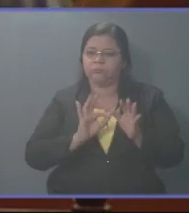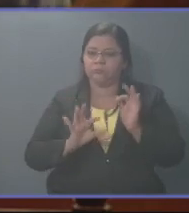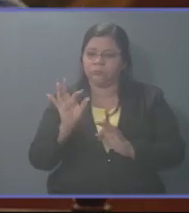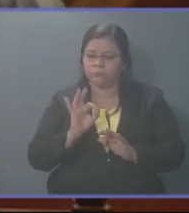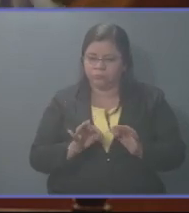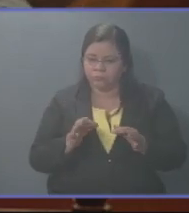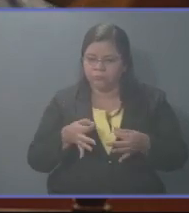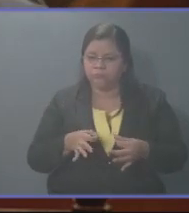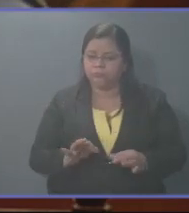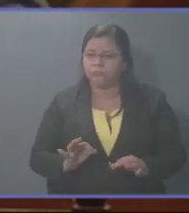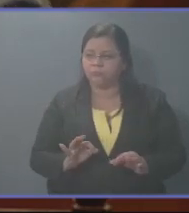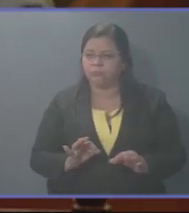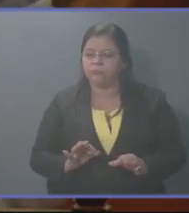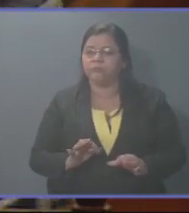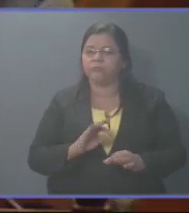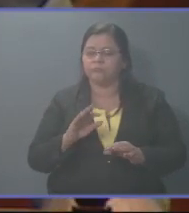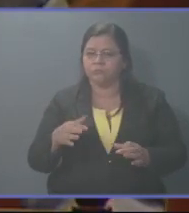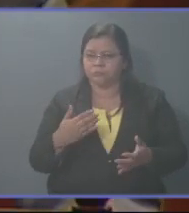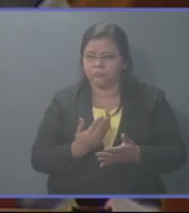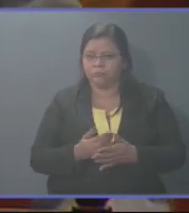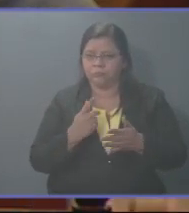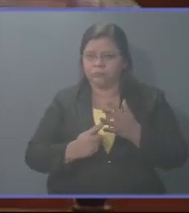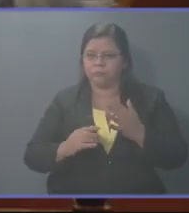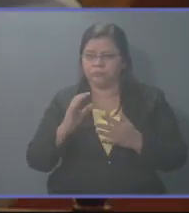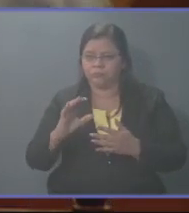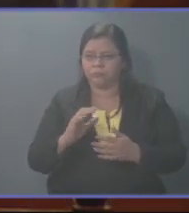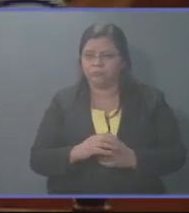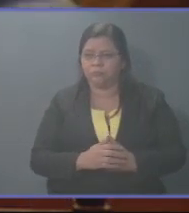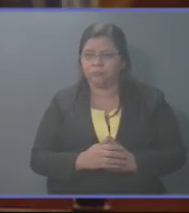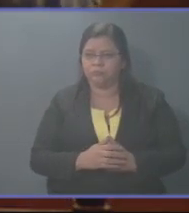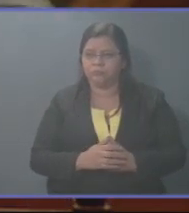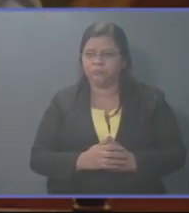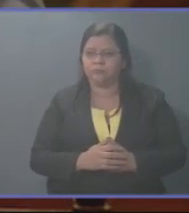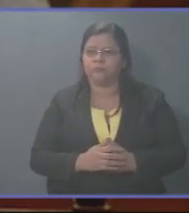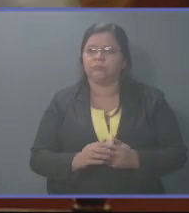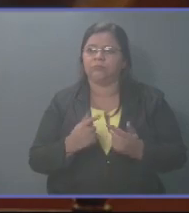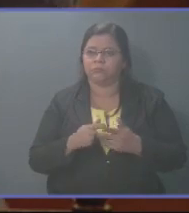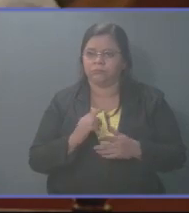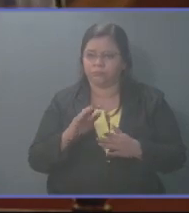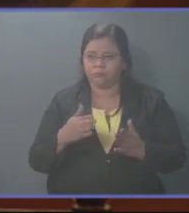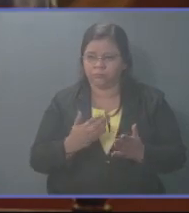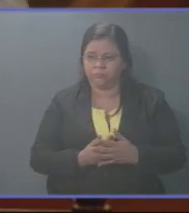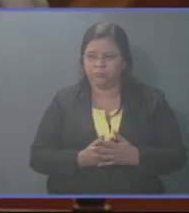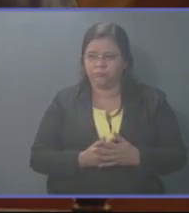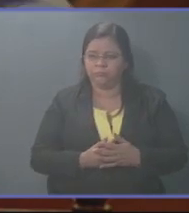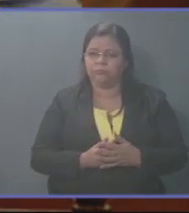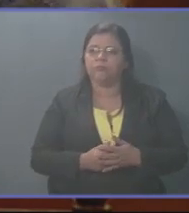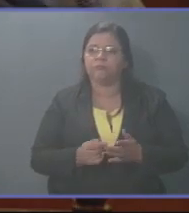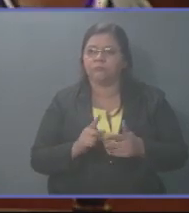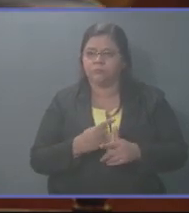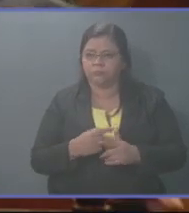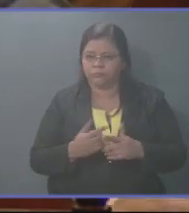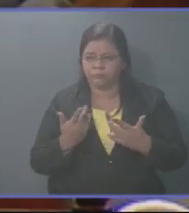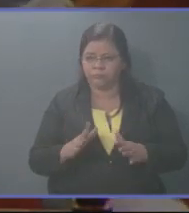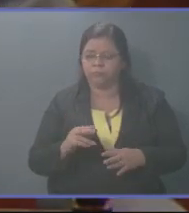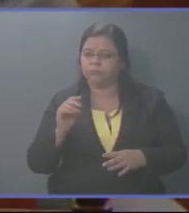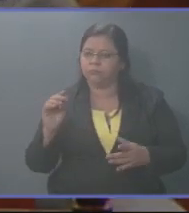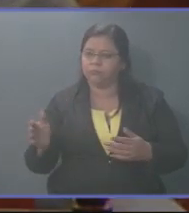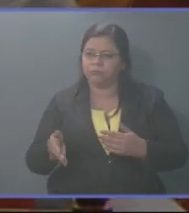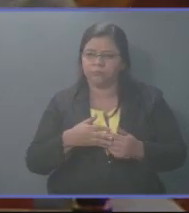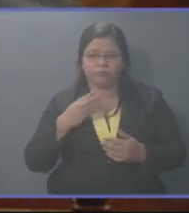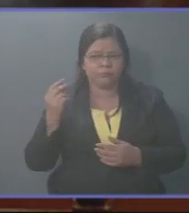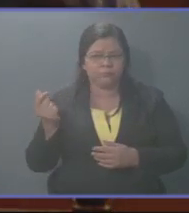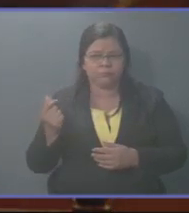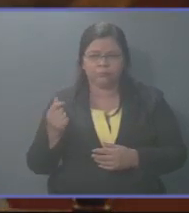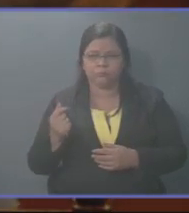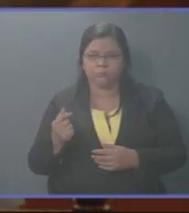manera el orden constitucional debe de ser condenado inmediatamente.